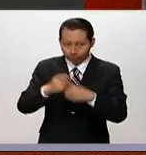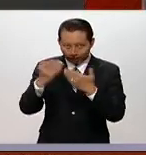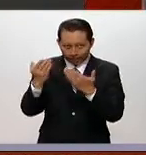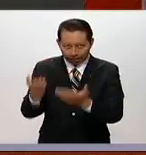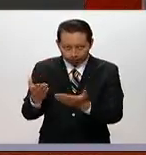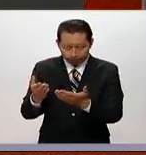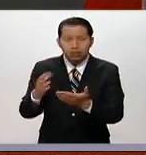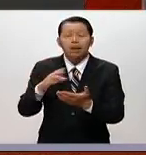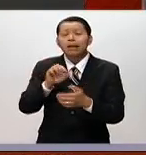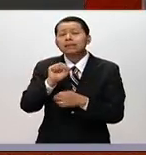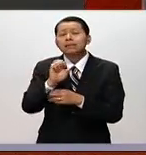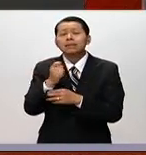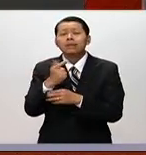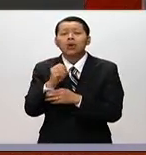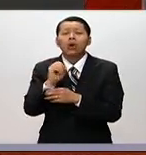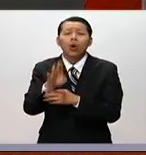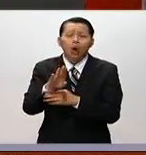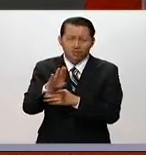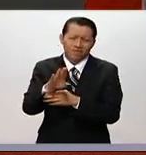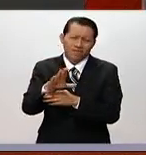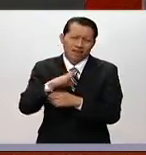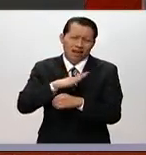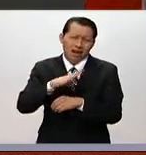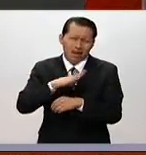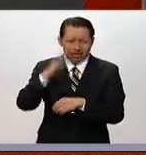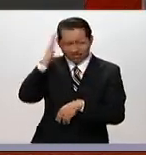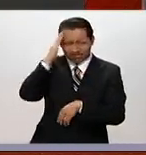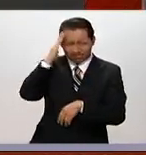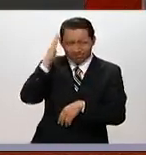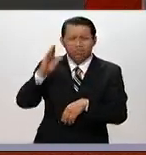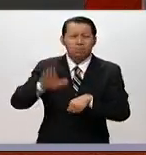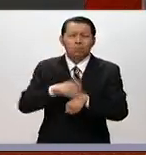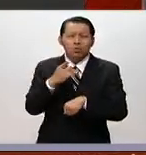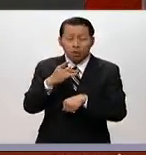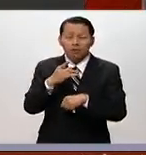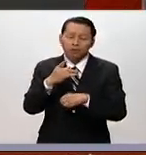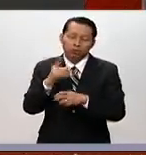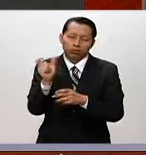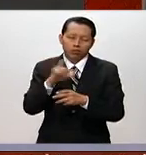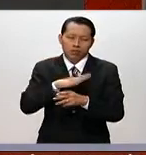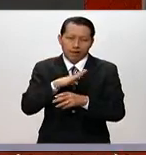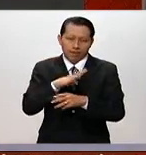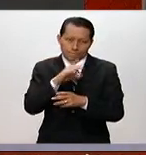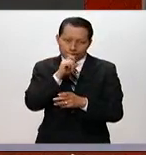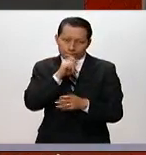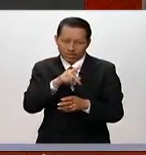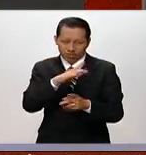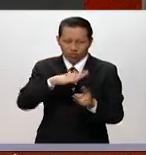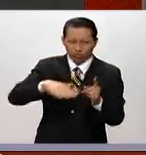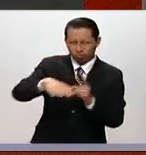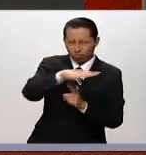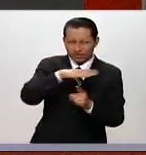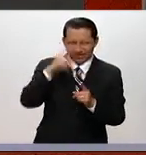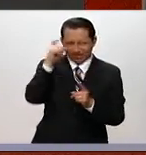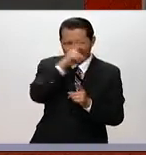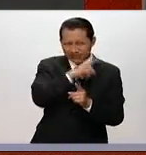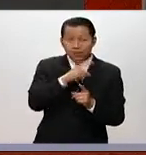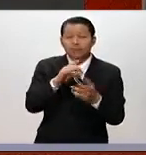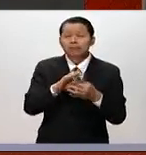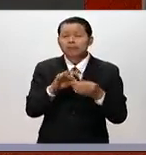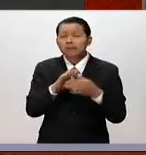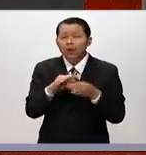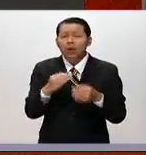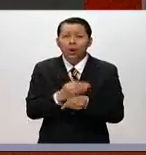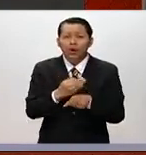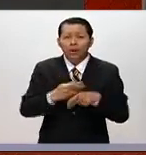de la Secretaría de Gobernación de Prevención de Situaciones Difíciles dio a conocer que 35 personas en